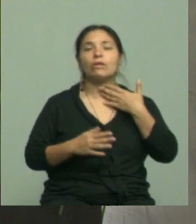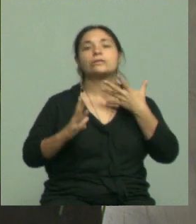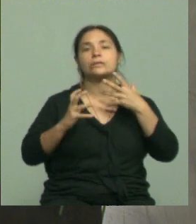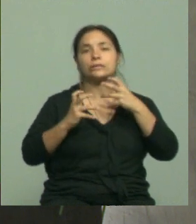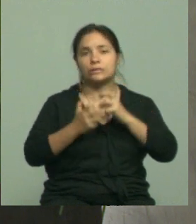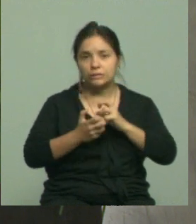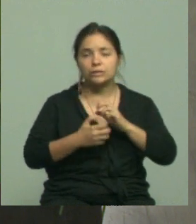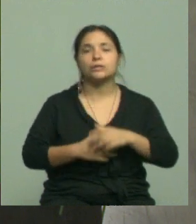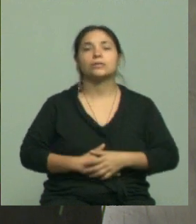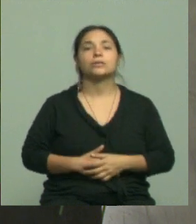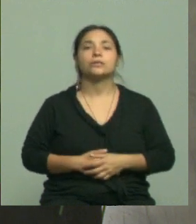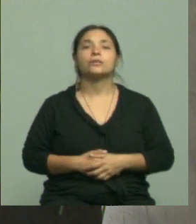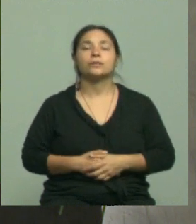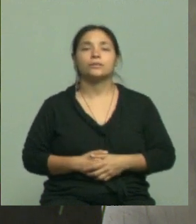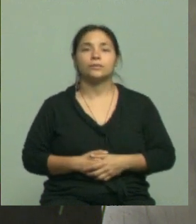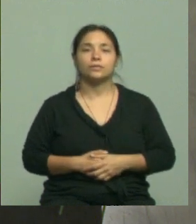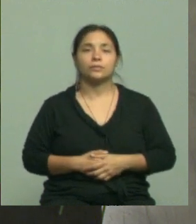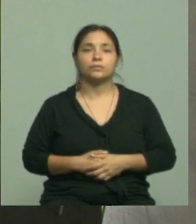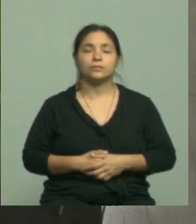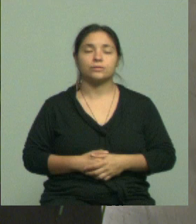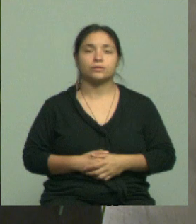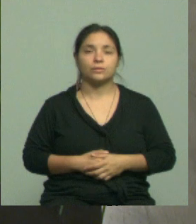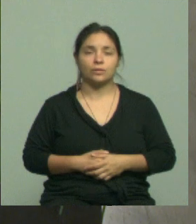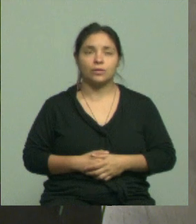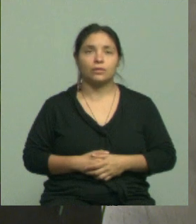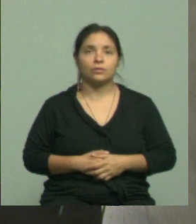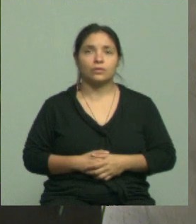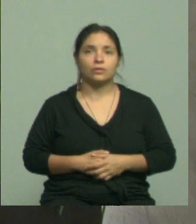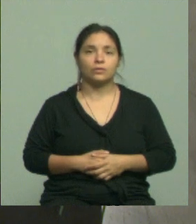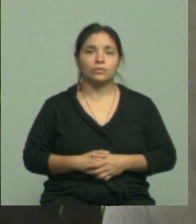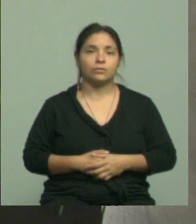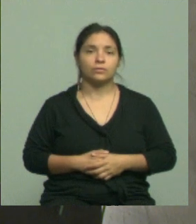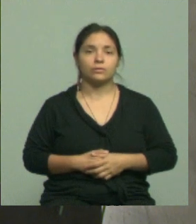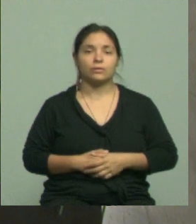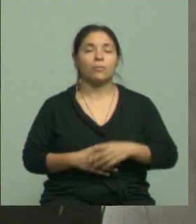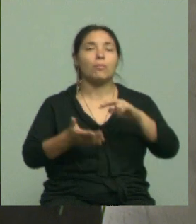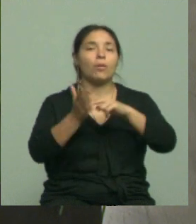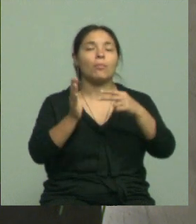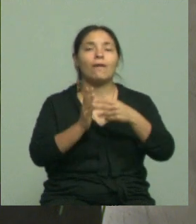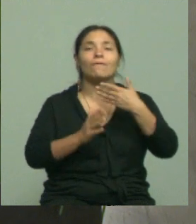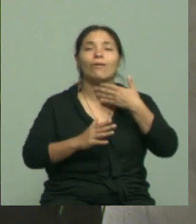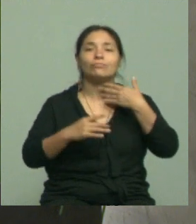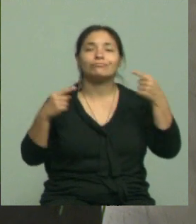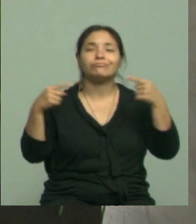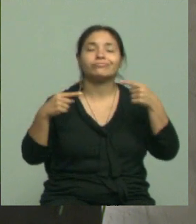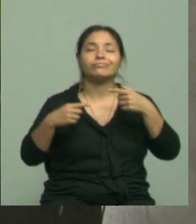Otros aspectos que nuestra voz le afecta a la voz es la falta de